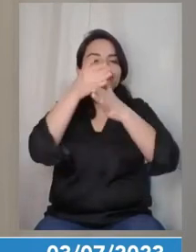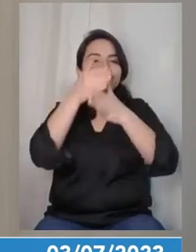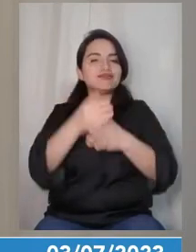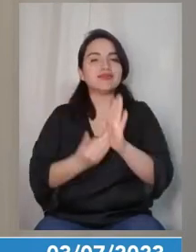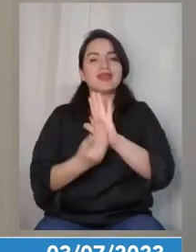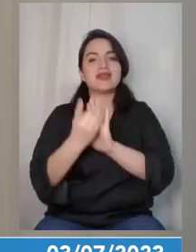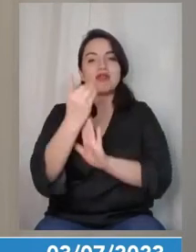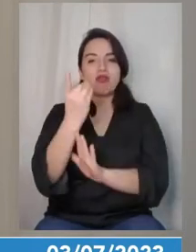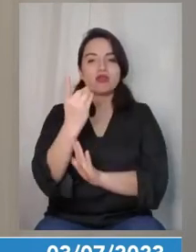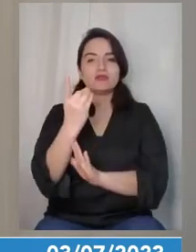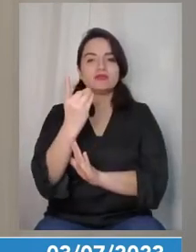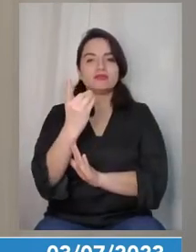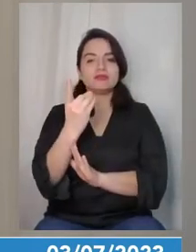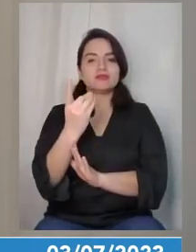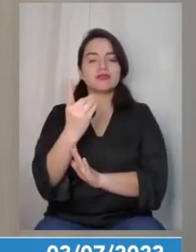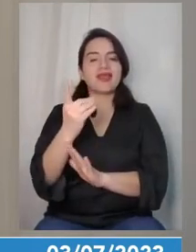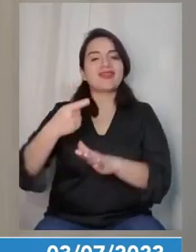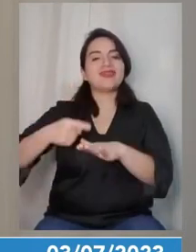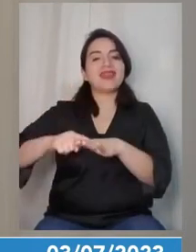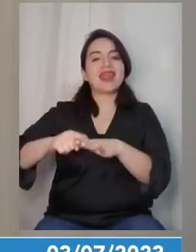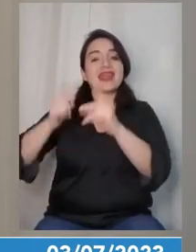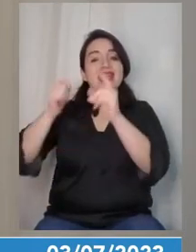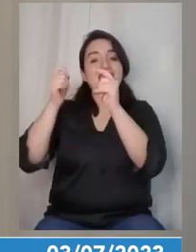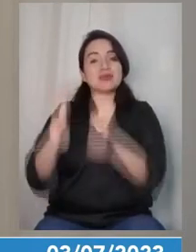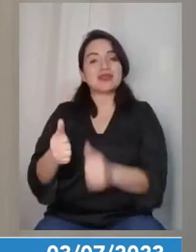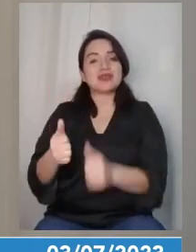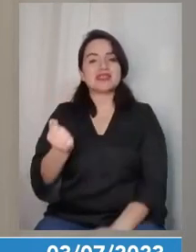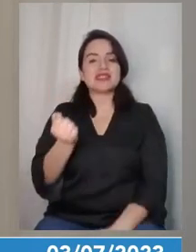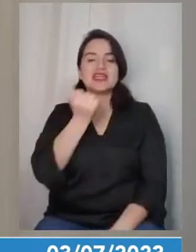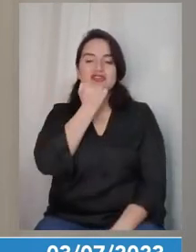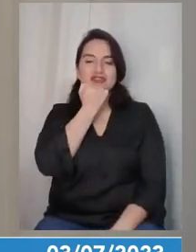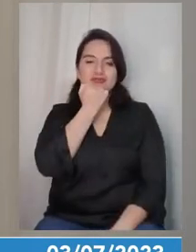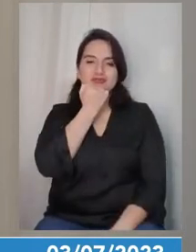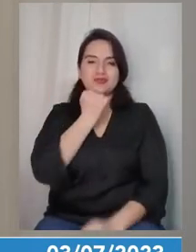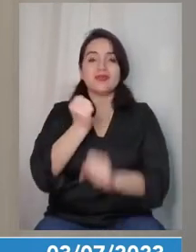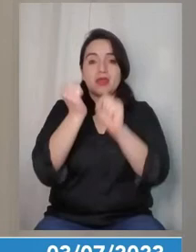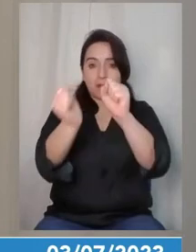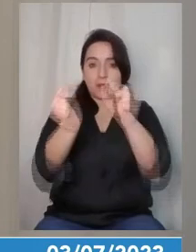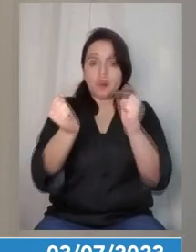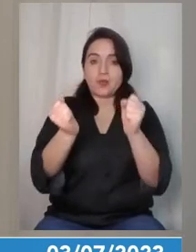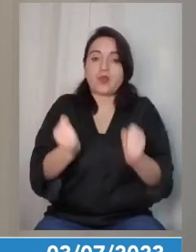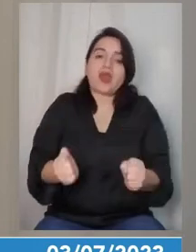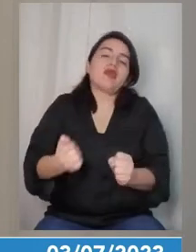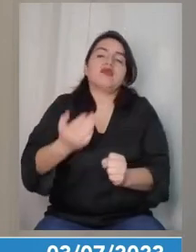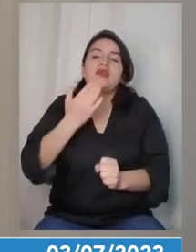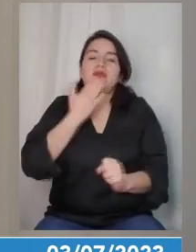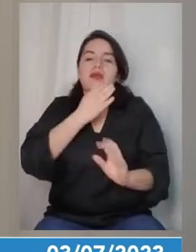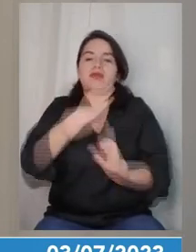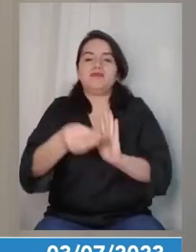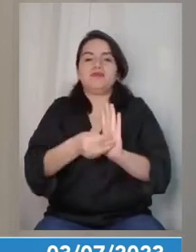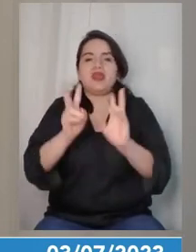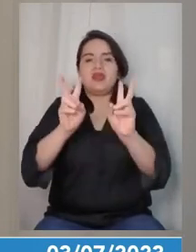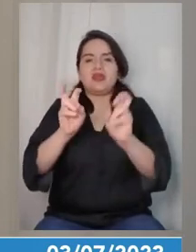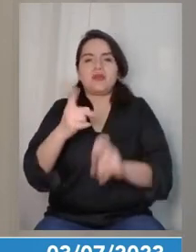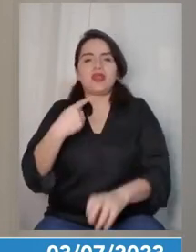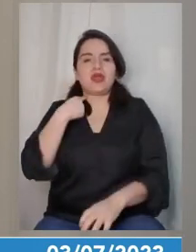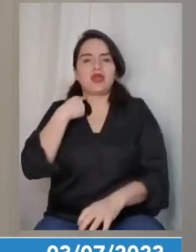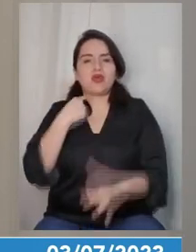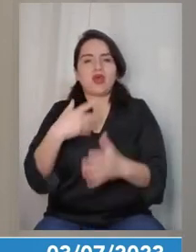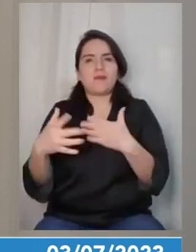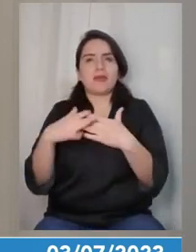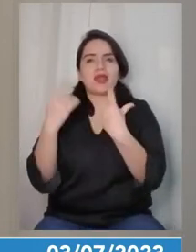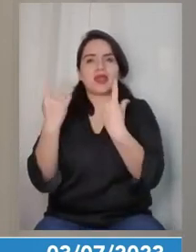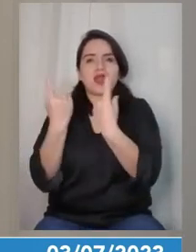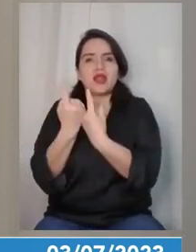claramente incorrecto. Podría también haber mención a todo lo que hay de daño ambiental, que nuestra Constitución está llevando a nivel constitucional